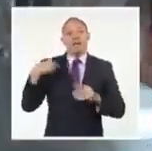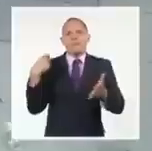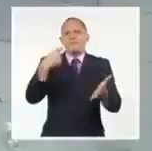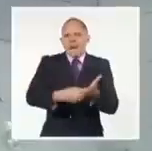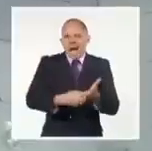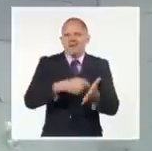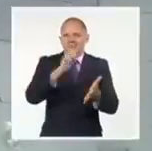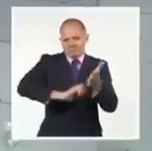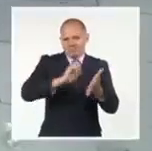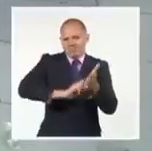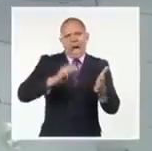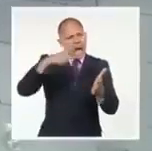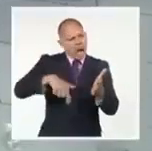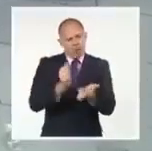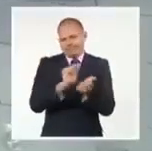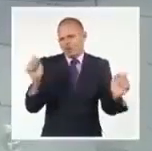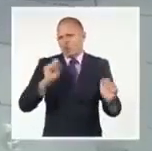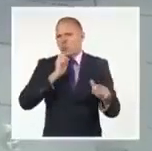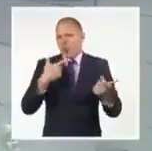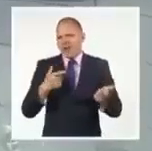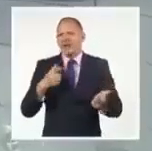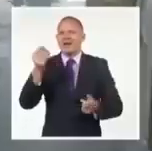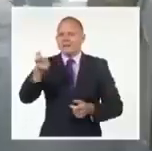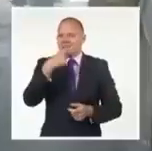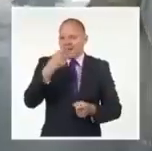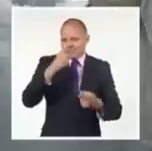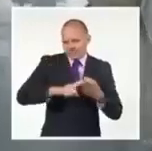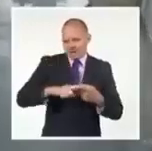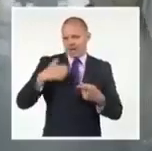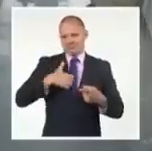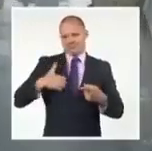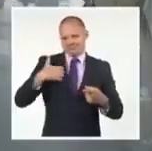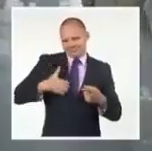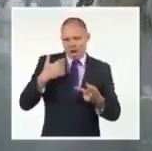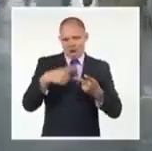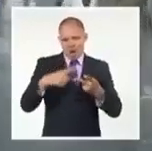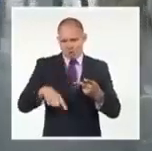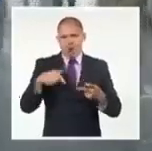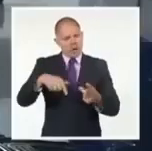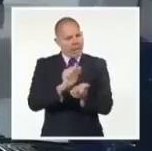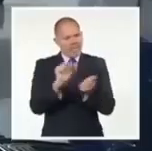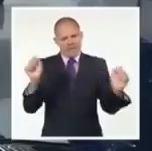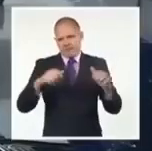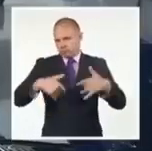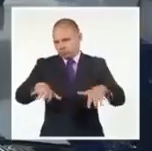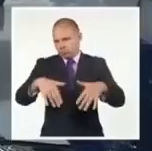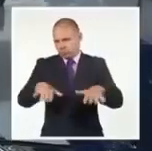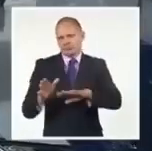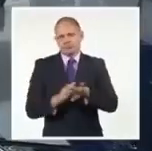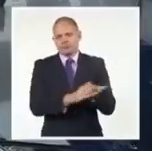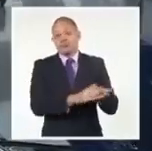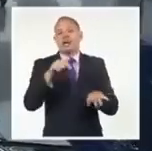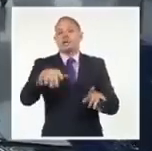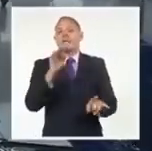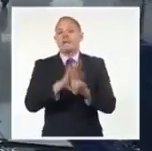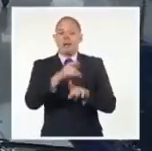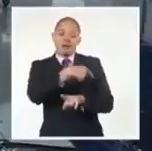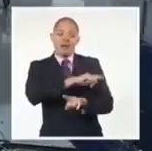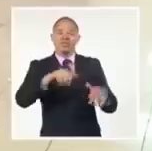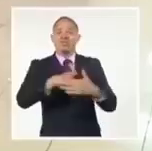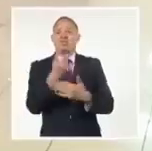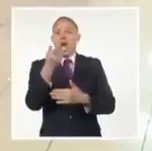cantidades, productos de aseo, alimentos y medicamentos. La norma puesta en vigor el pasado 15 de agosto autoriza un mayor número de equipos de